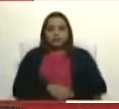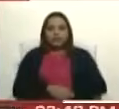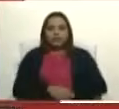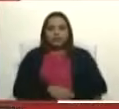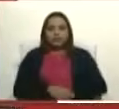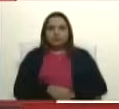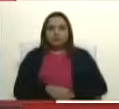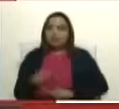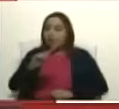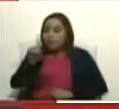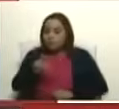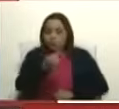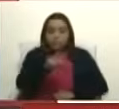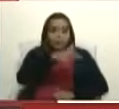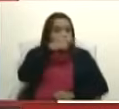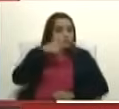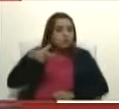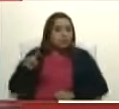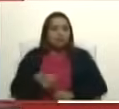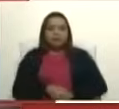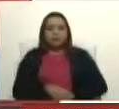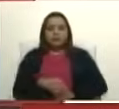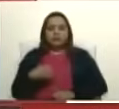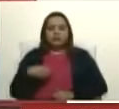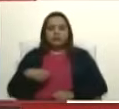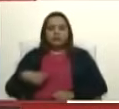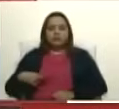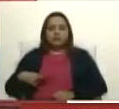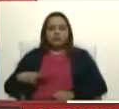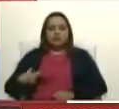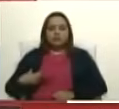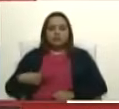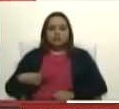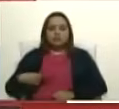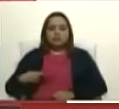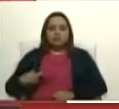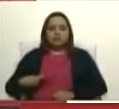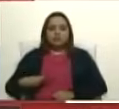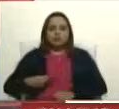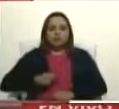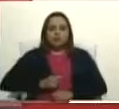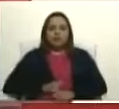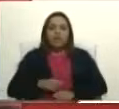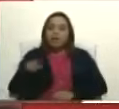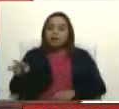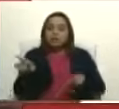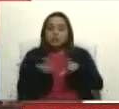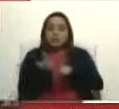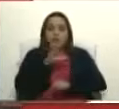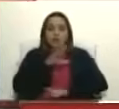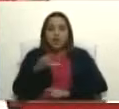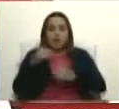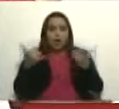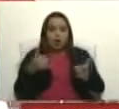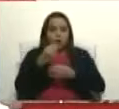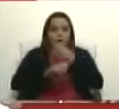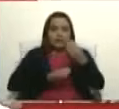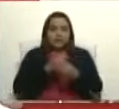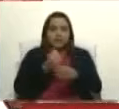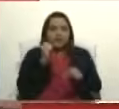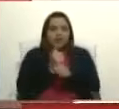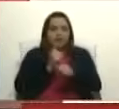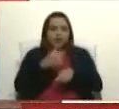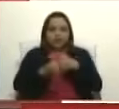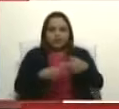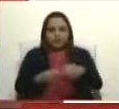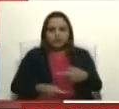Se le consultó a la gente, un ejercicio de soberanía, y ahora vamos a actuar en